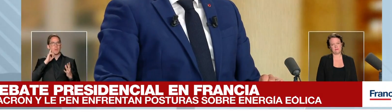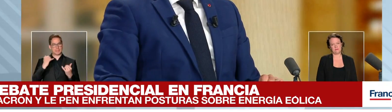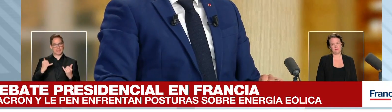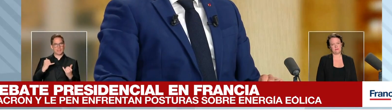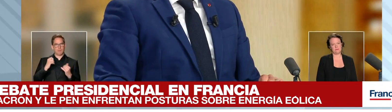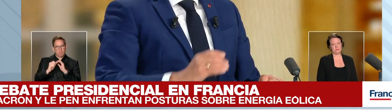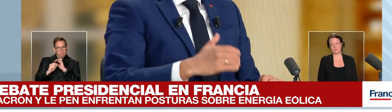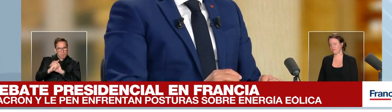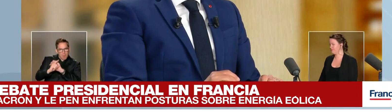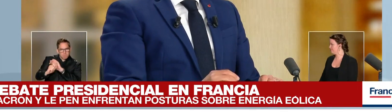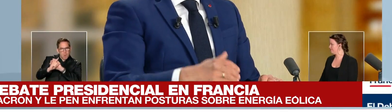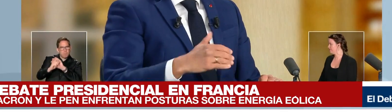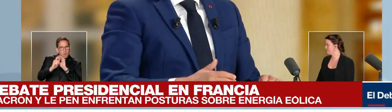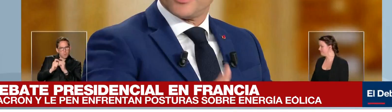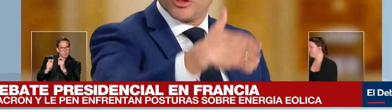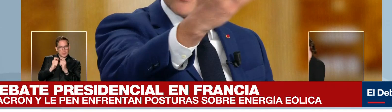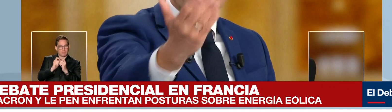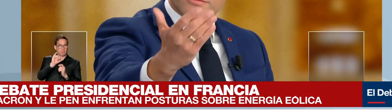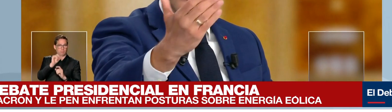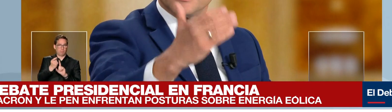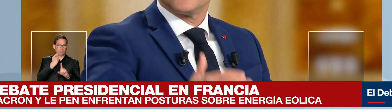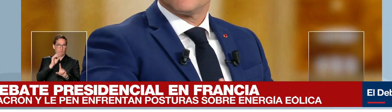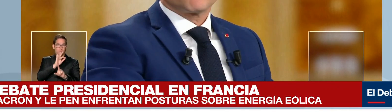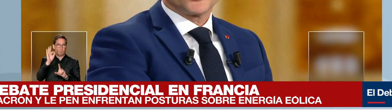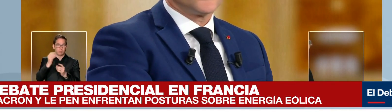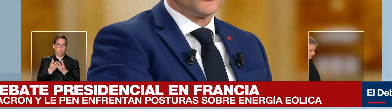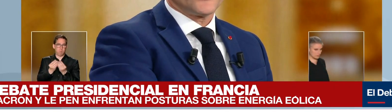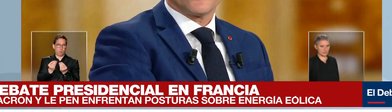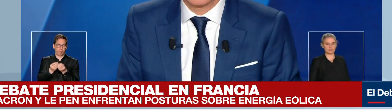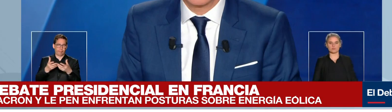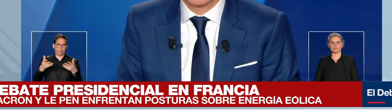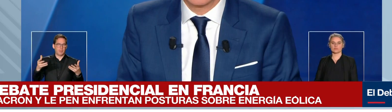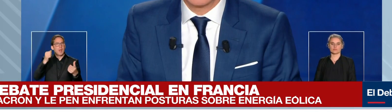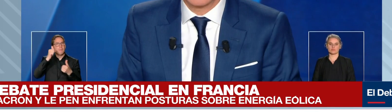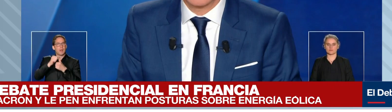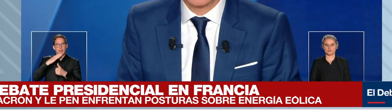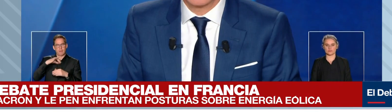que produce más startups en Europa y estas startups crecen.